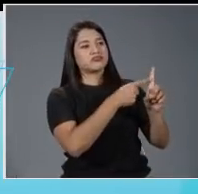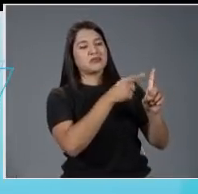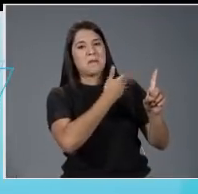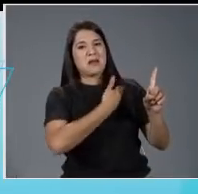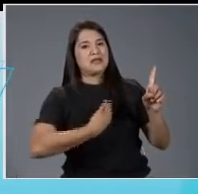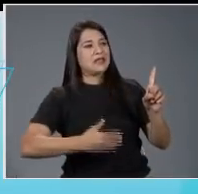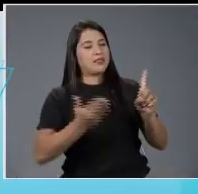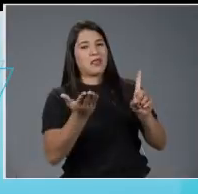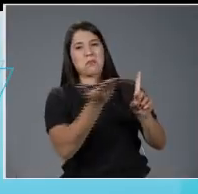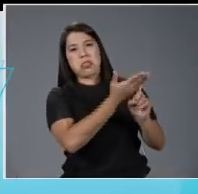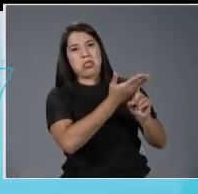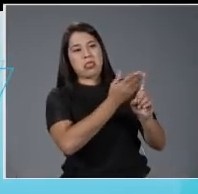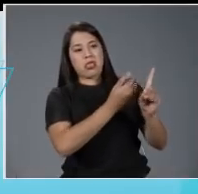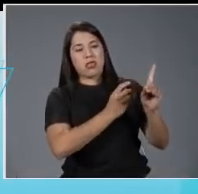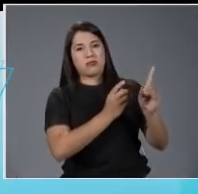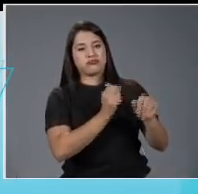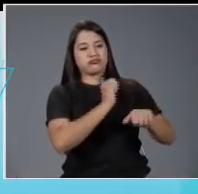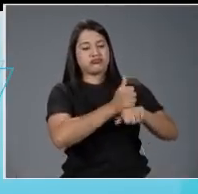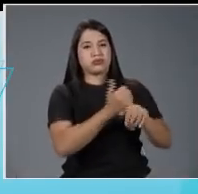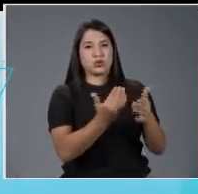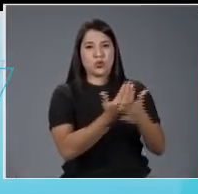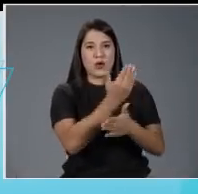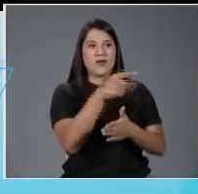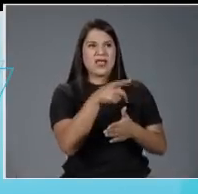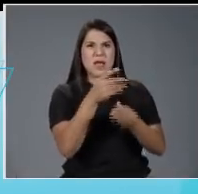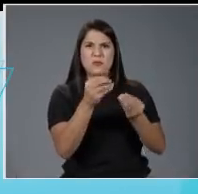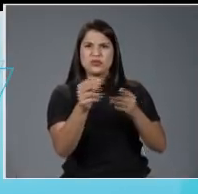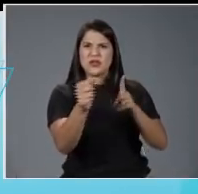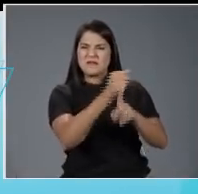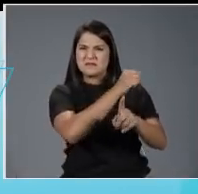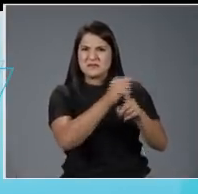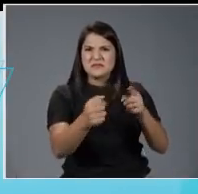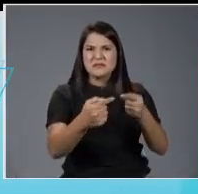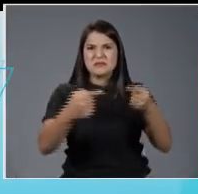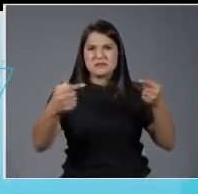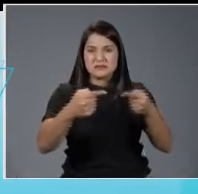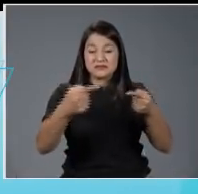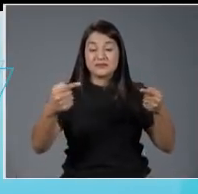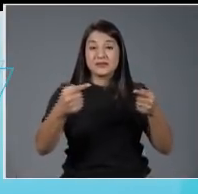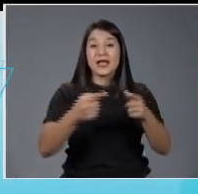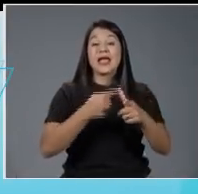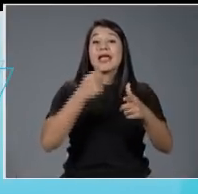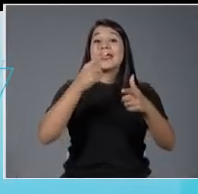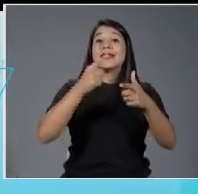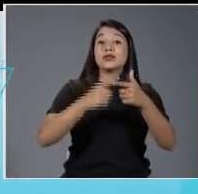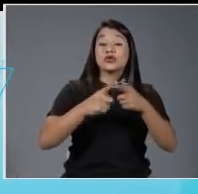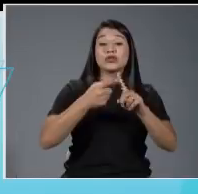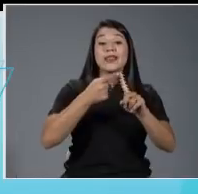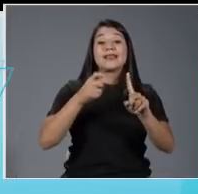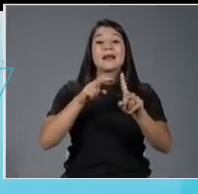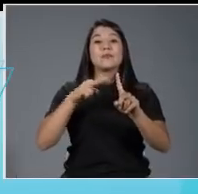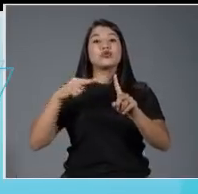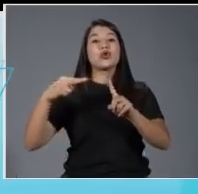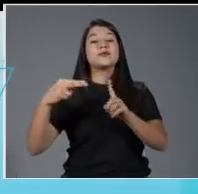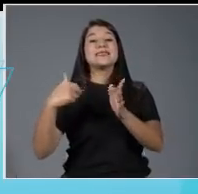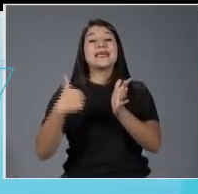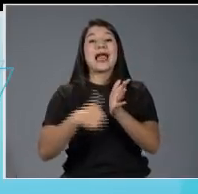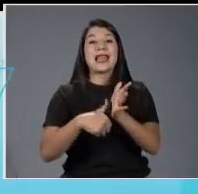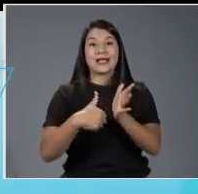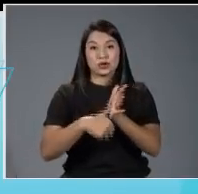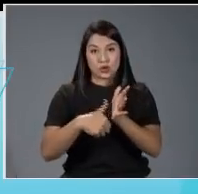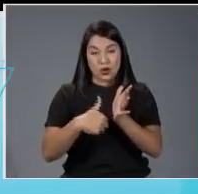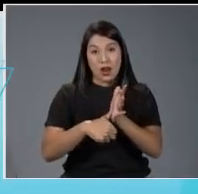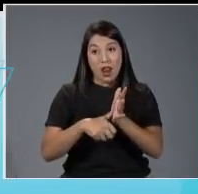hubo represión, y ahí hubo violencia. Entonces, en términos político-electorales, se considera que